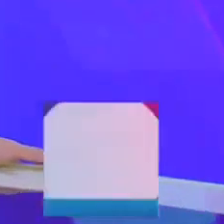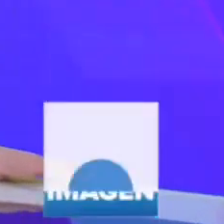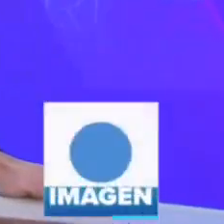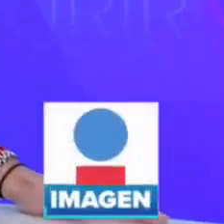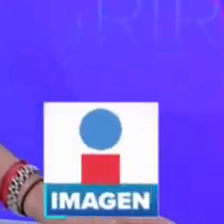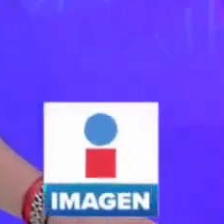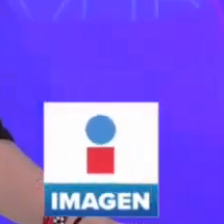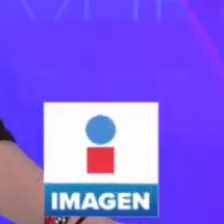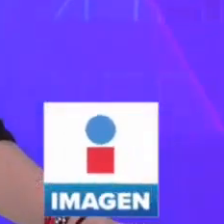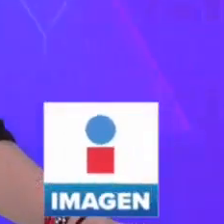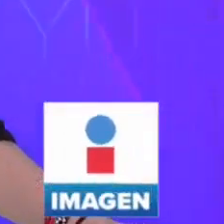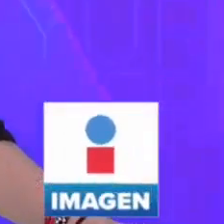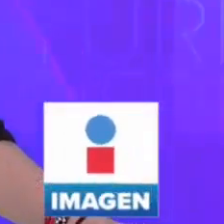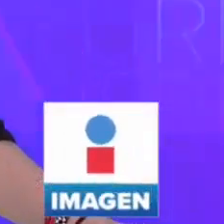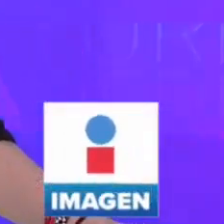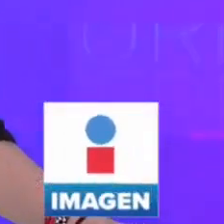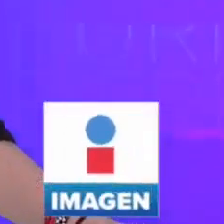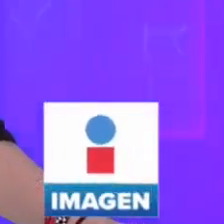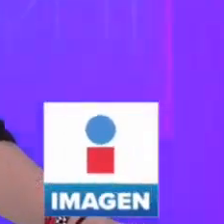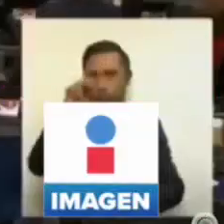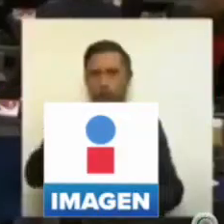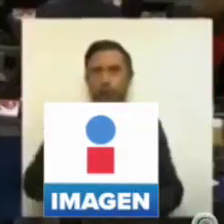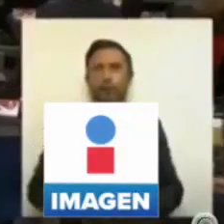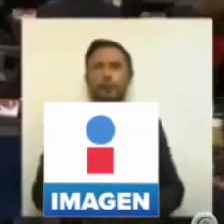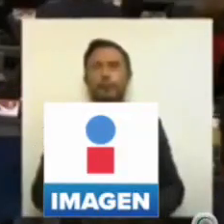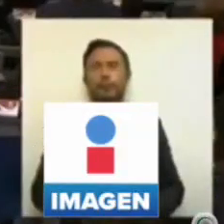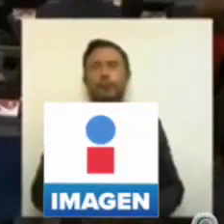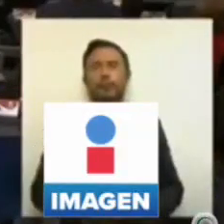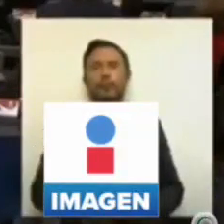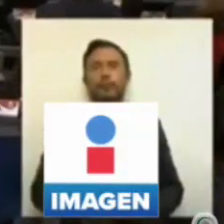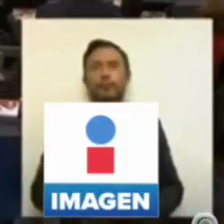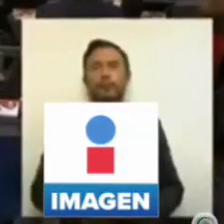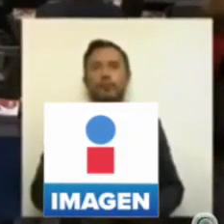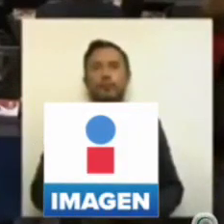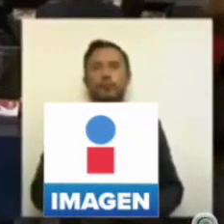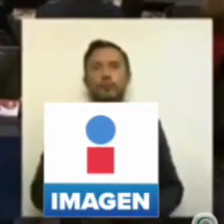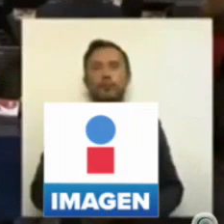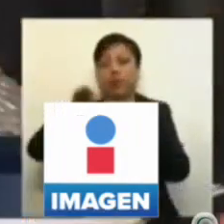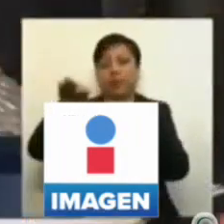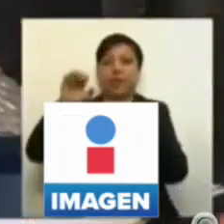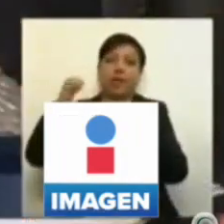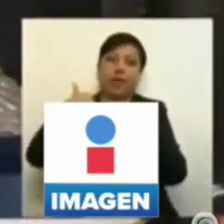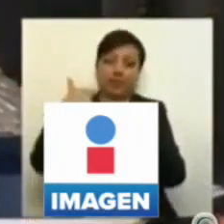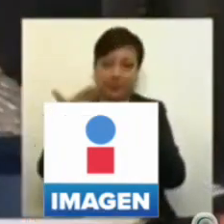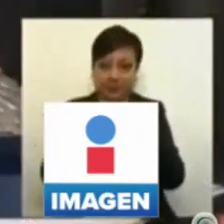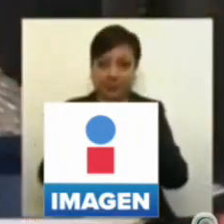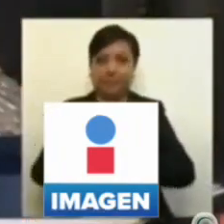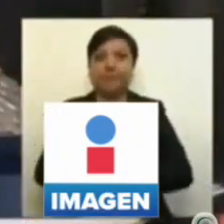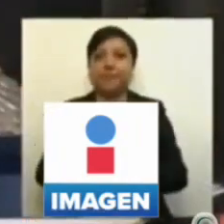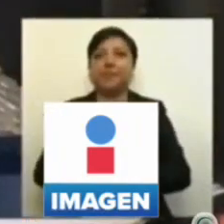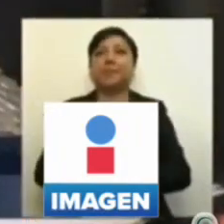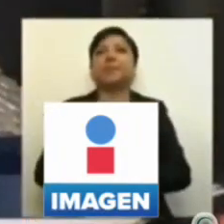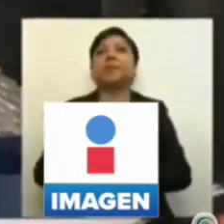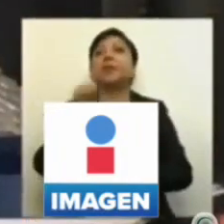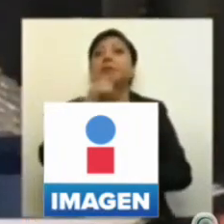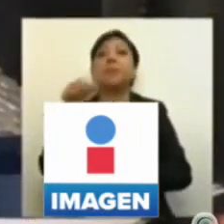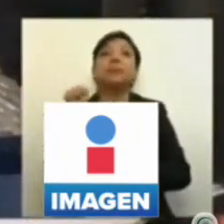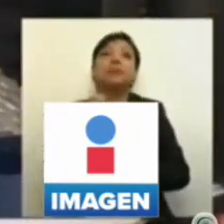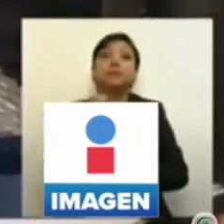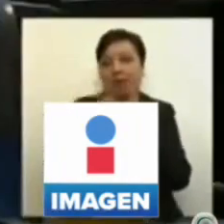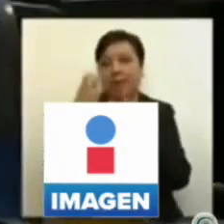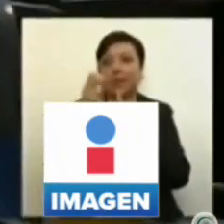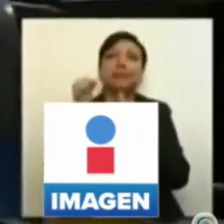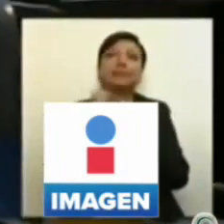Extinción concretada. Desaparecen 109 fideicomisos. Tras una sesión de 12 horas, finalmente el Senado aprobó el dictamen en